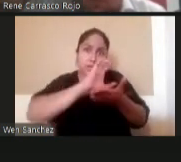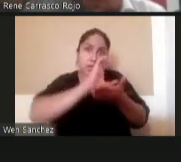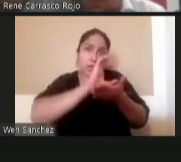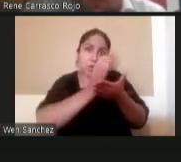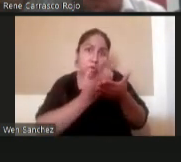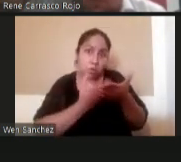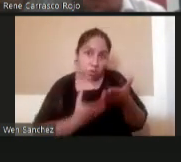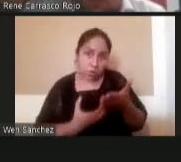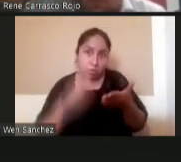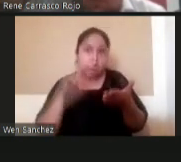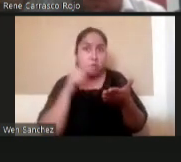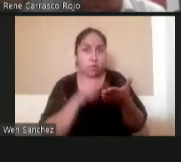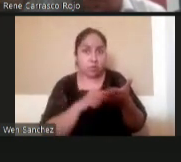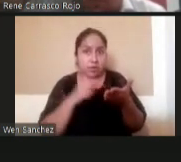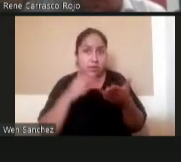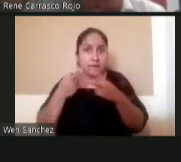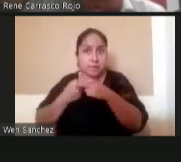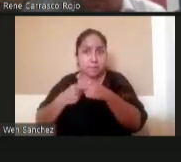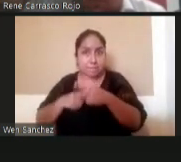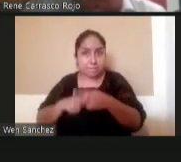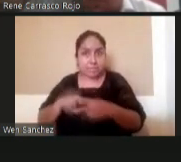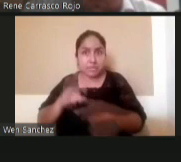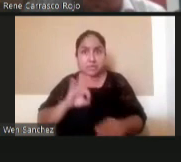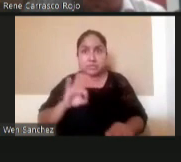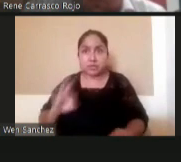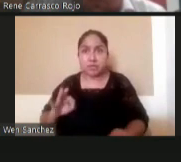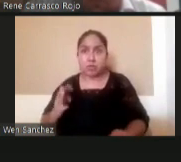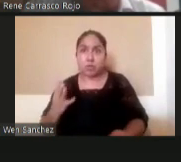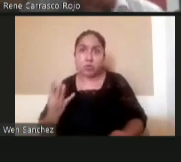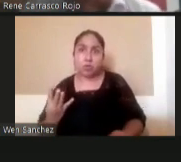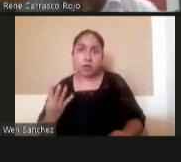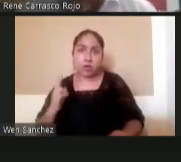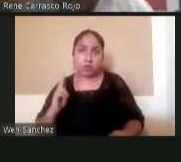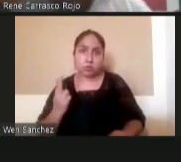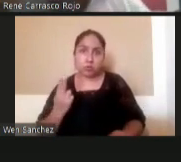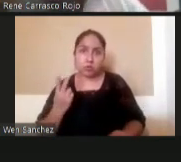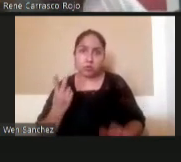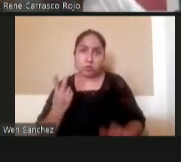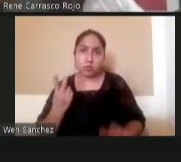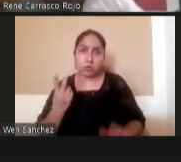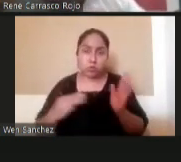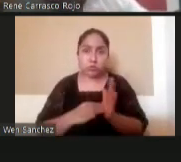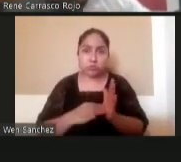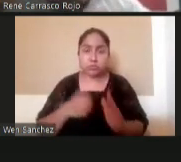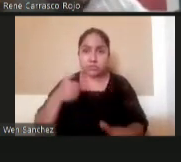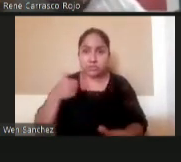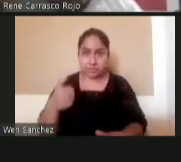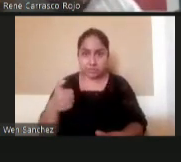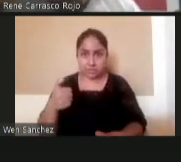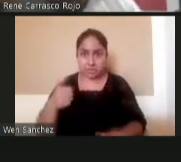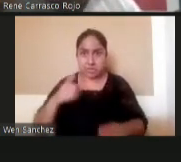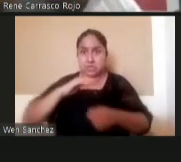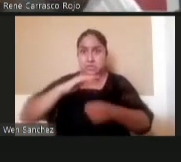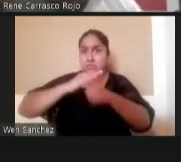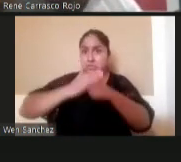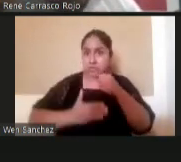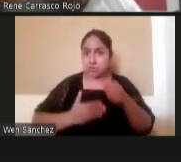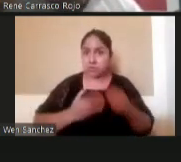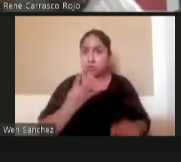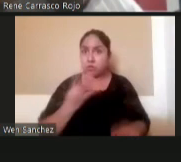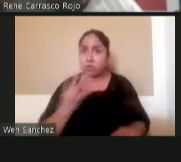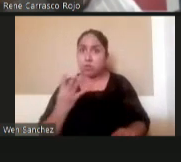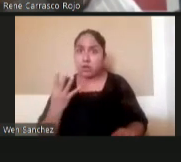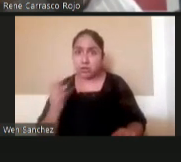se inició el 4 de noviembre de 2006 y se va a terminar el 4 de septiembre de 2021. Hasta